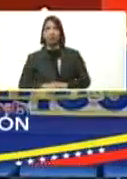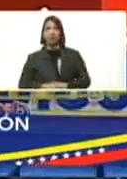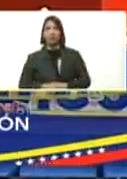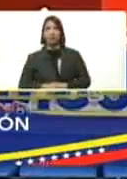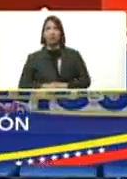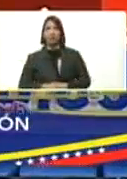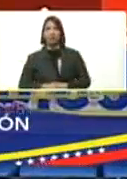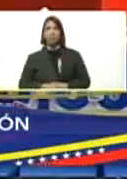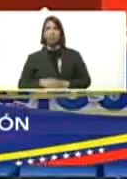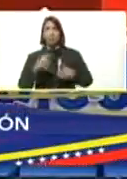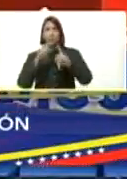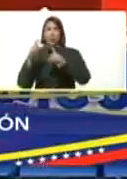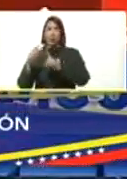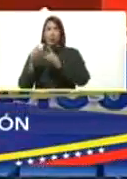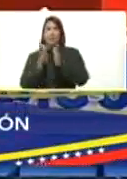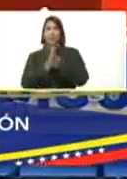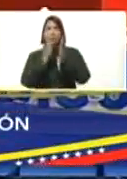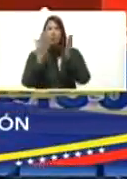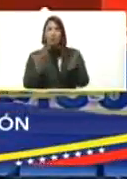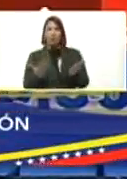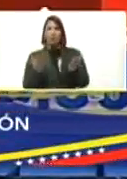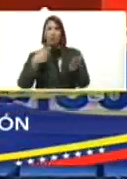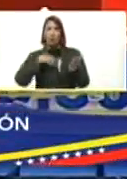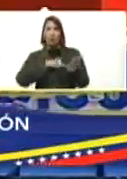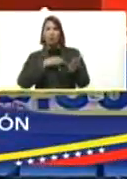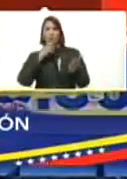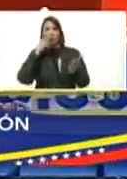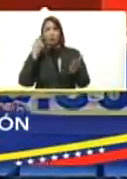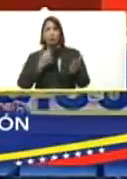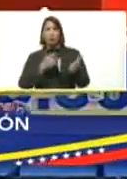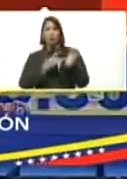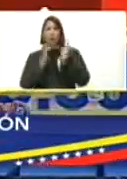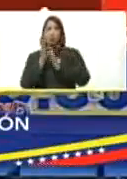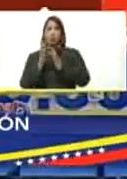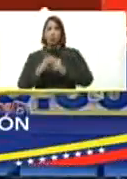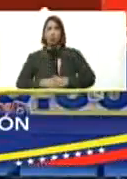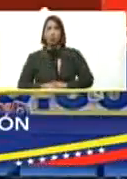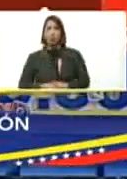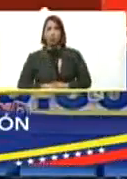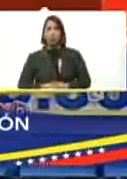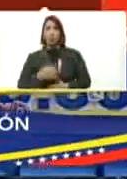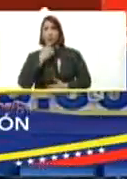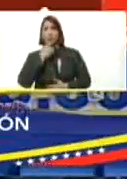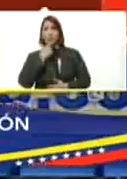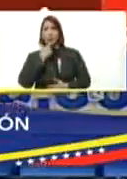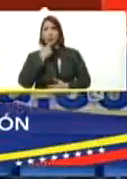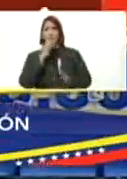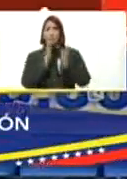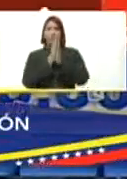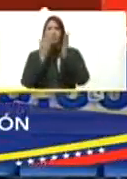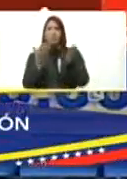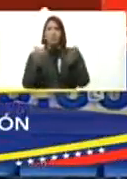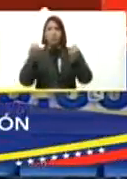la palabra de la Biblia de nuestro Señor Jesucristo, la palabra hermosa de la Biblia que me han